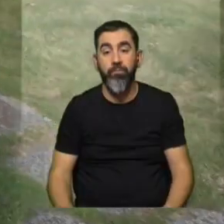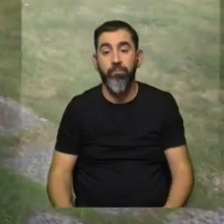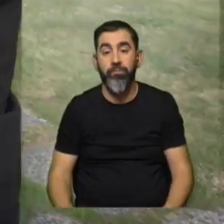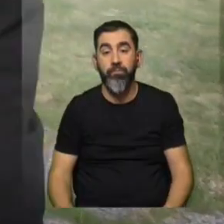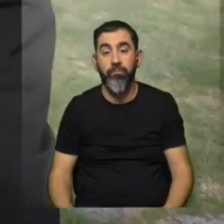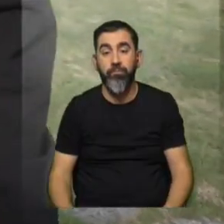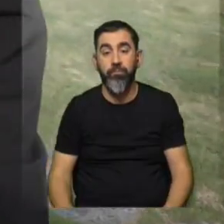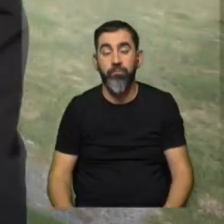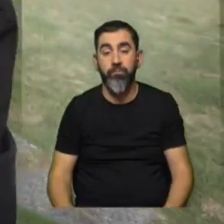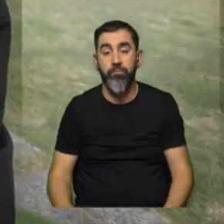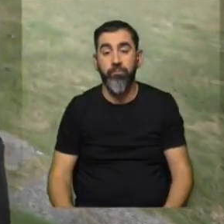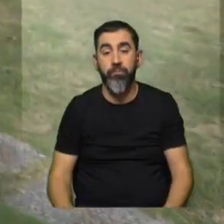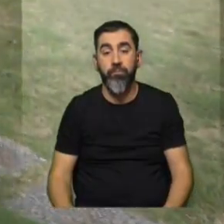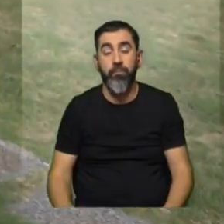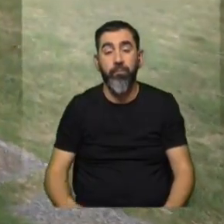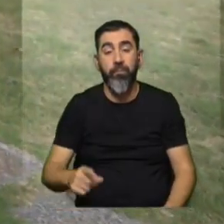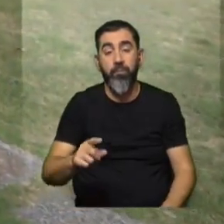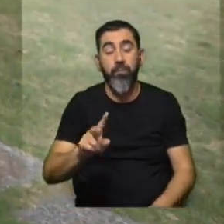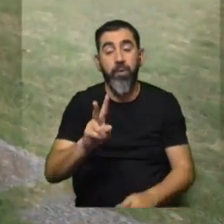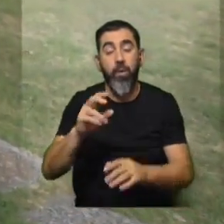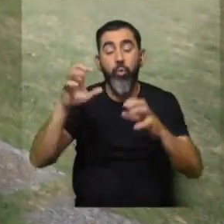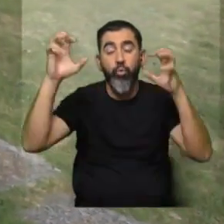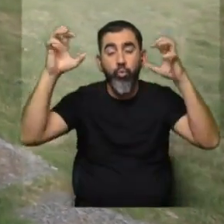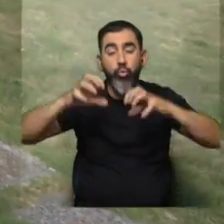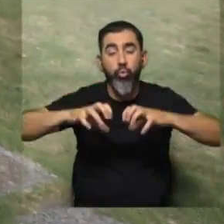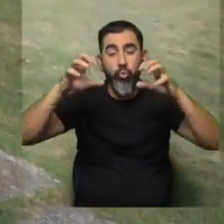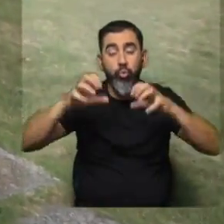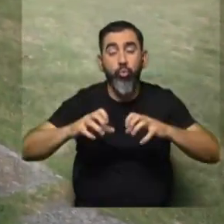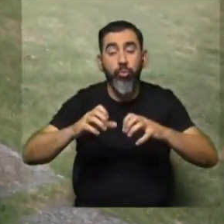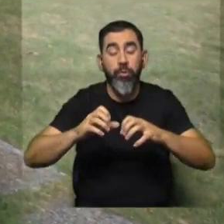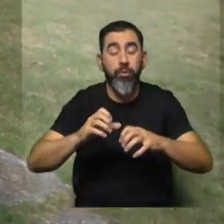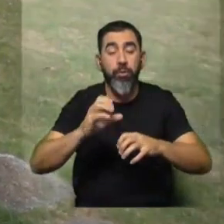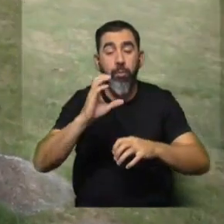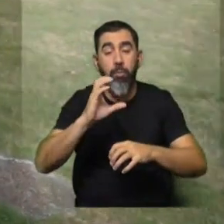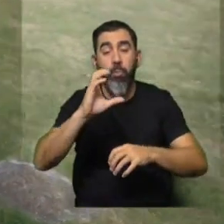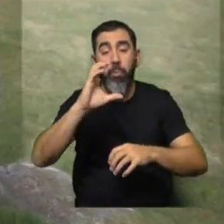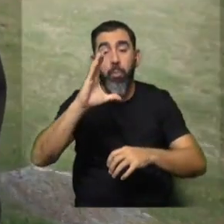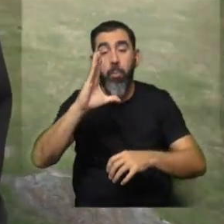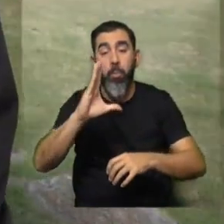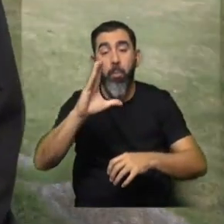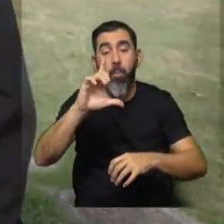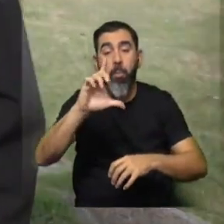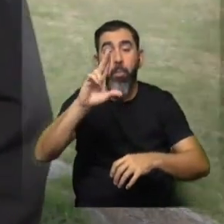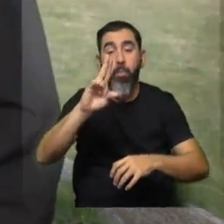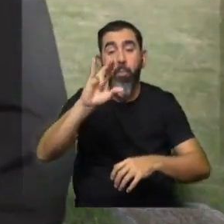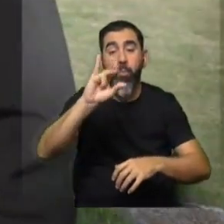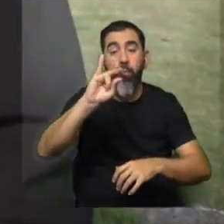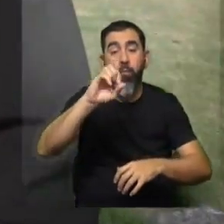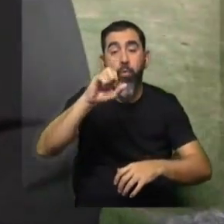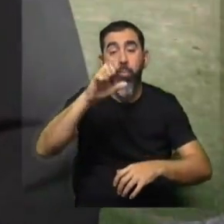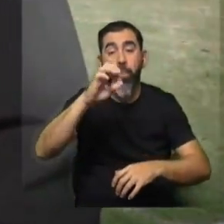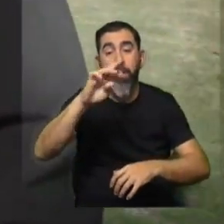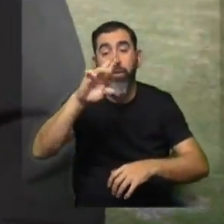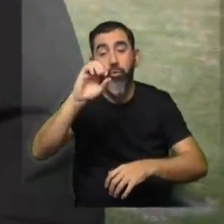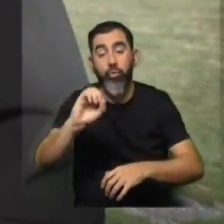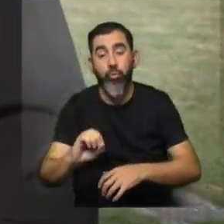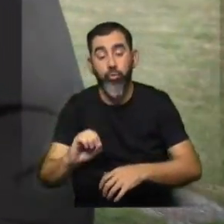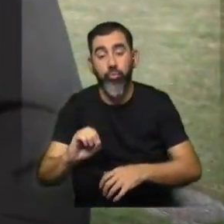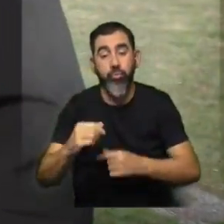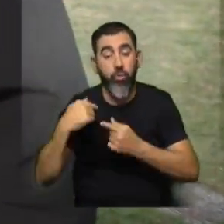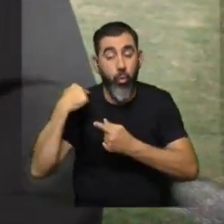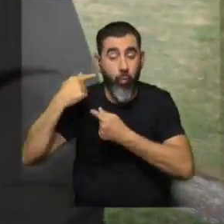Este es el instrumento para medir la precipitación, que se llama pluviómetro. Es un pluviómetro convencional, que